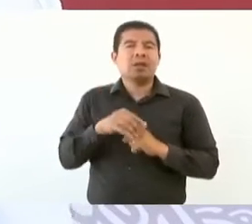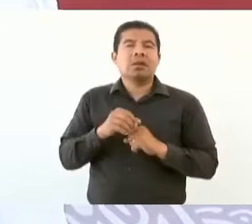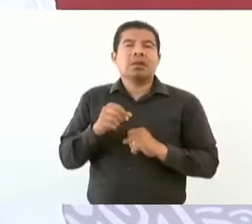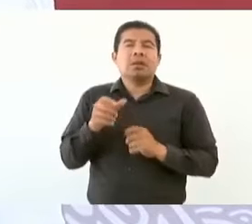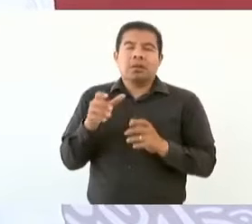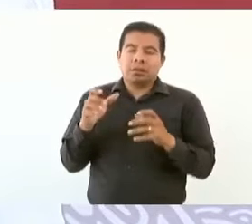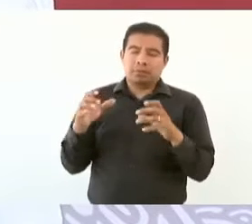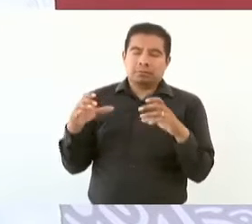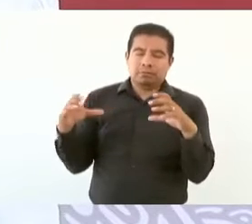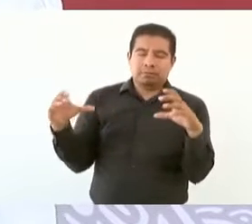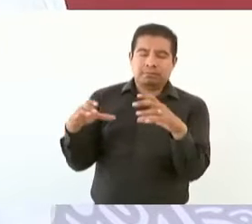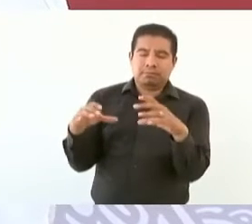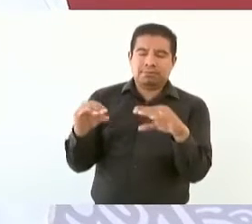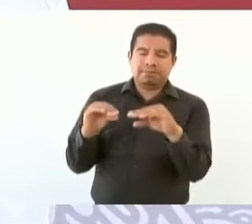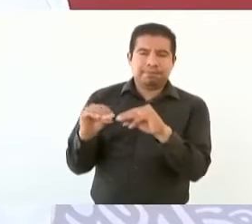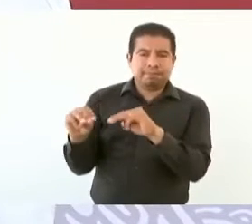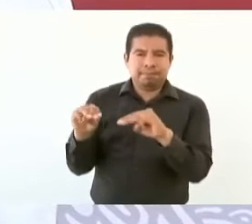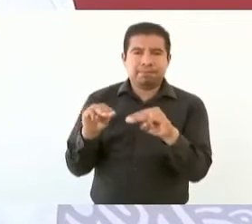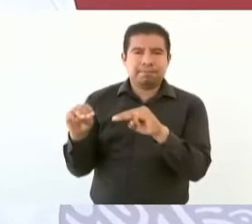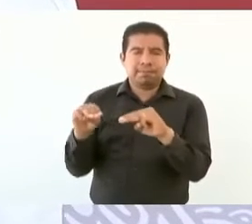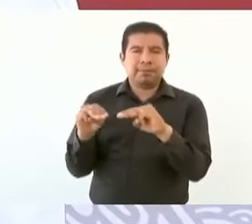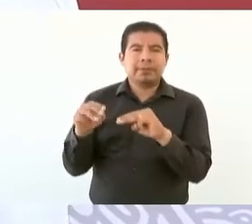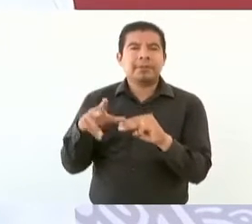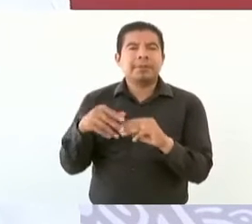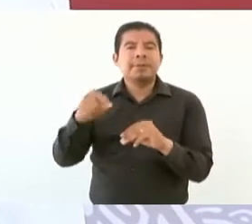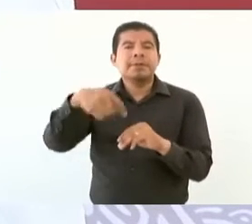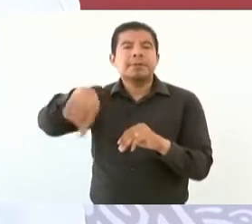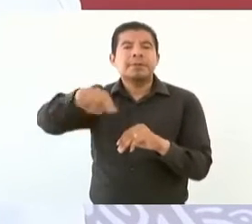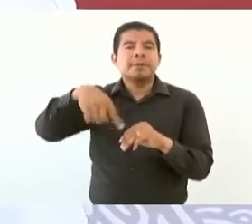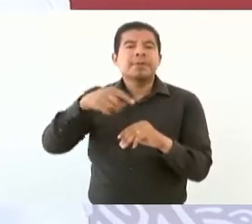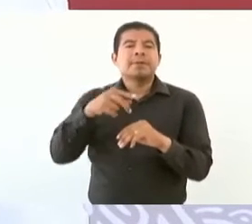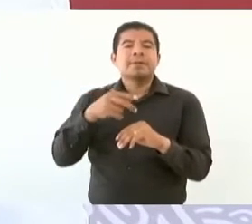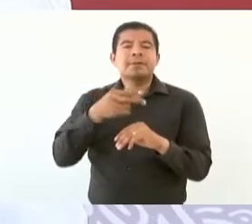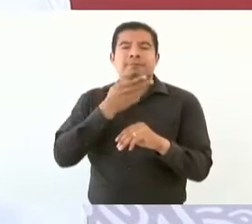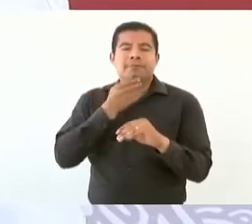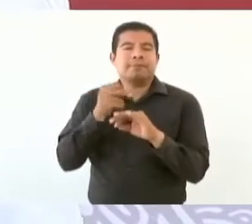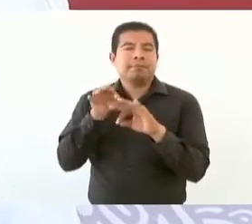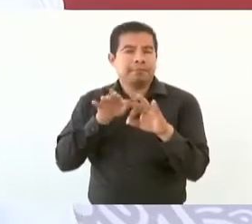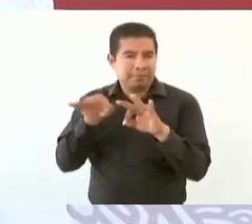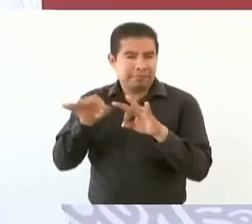y fueron esos trabajadores